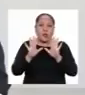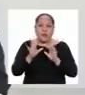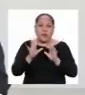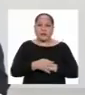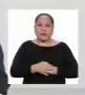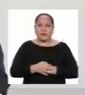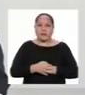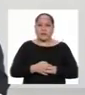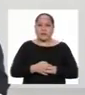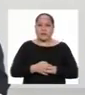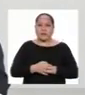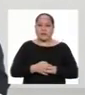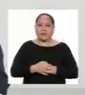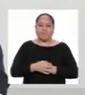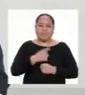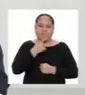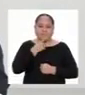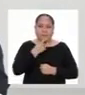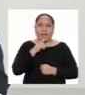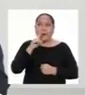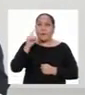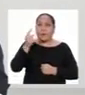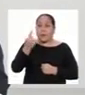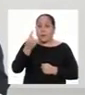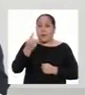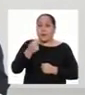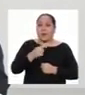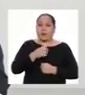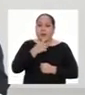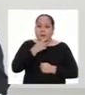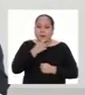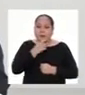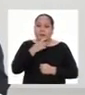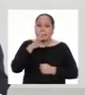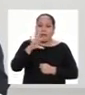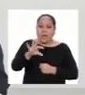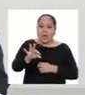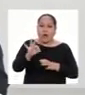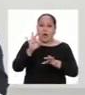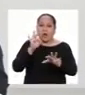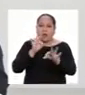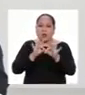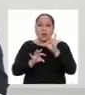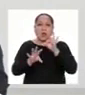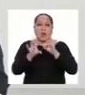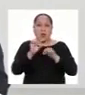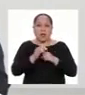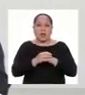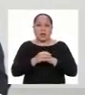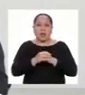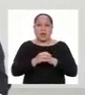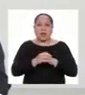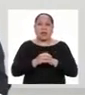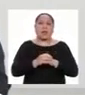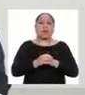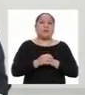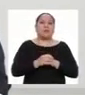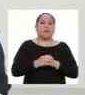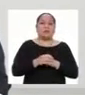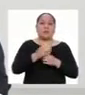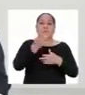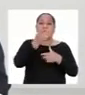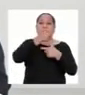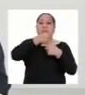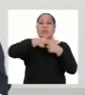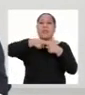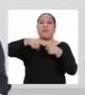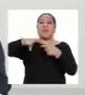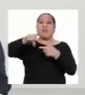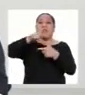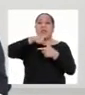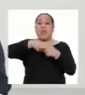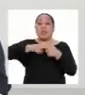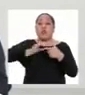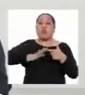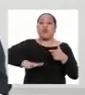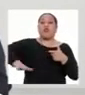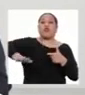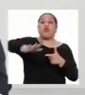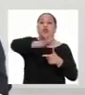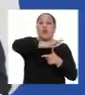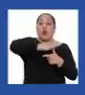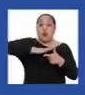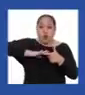haríamos? Primero, tendríamos que definir el salto sistemático dividiendo el total de la